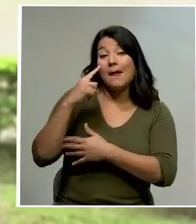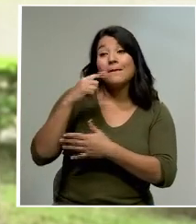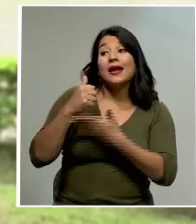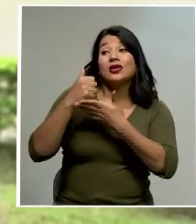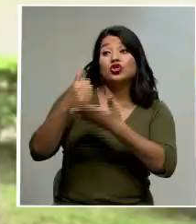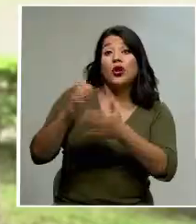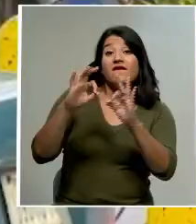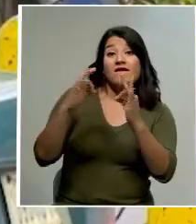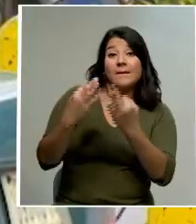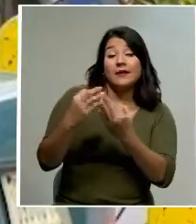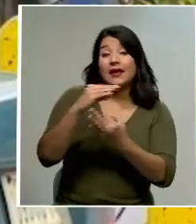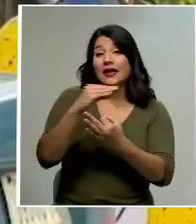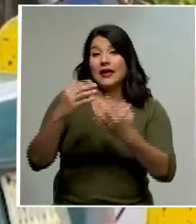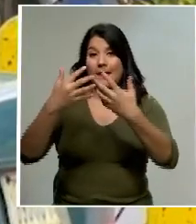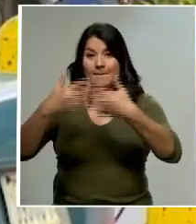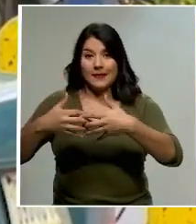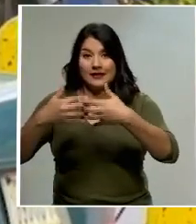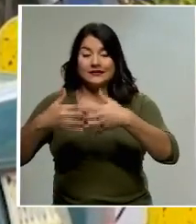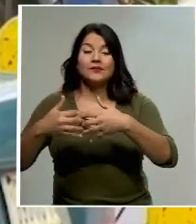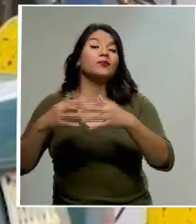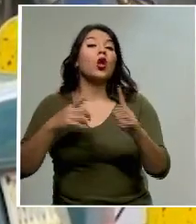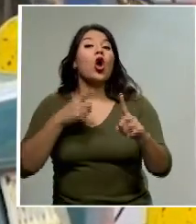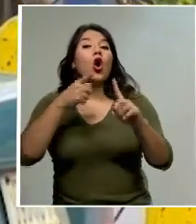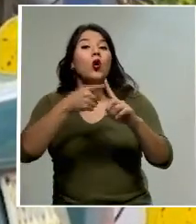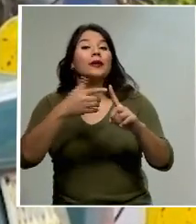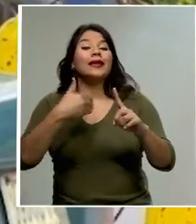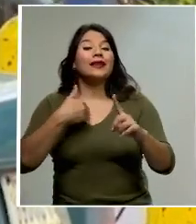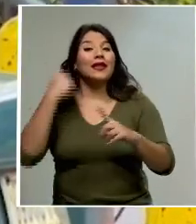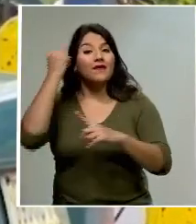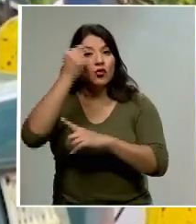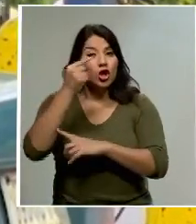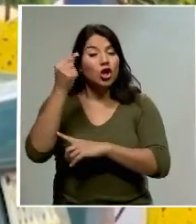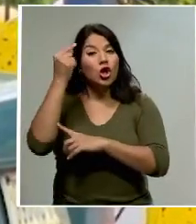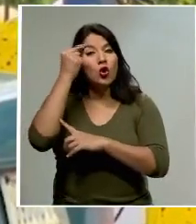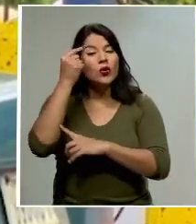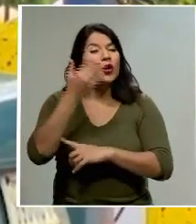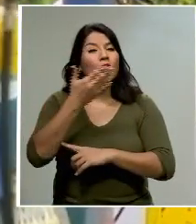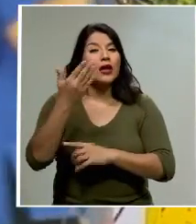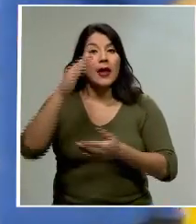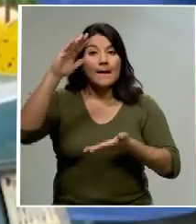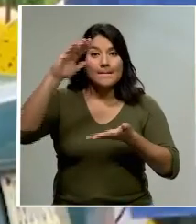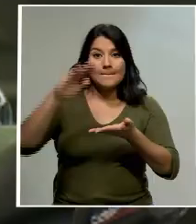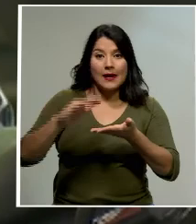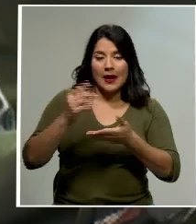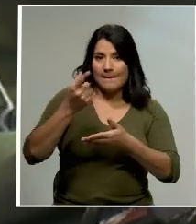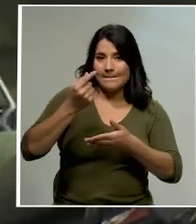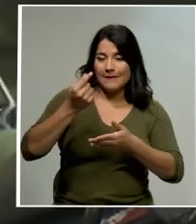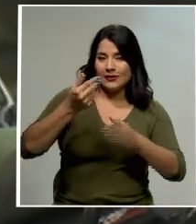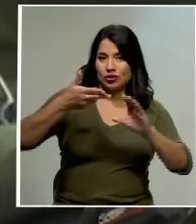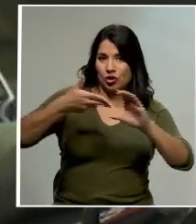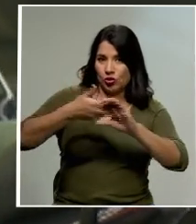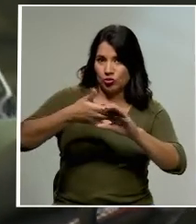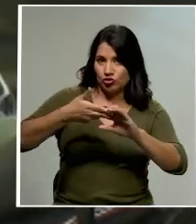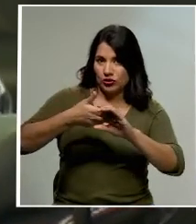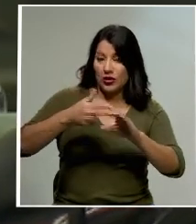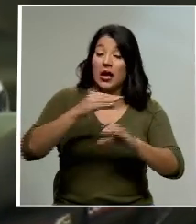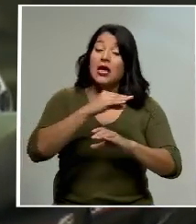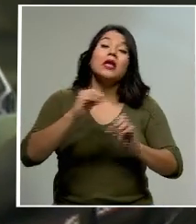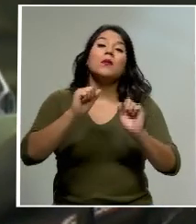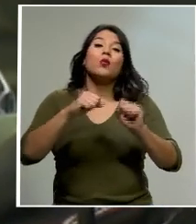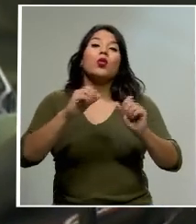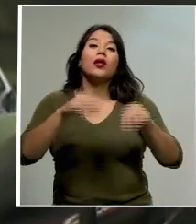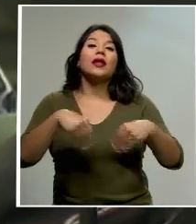las empresas. El objetivo del gobierno en apoyar esas 2 iniciativas es bajar el costo de los combustibles y con ello beneficiar